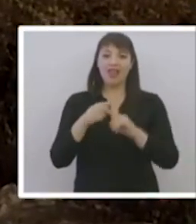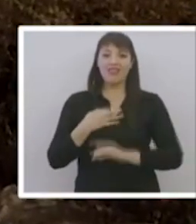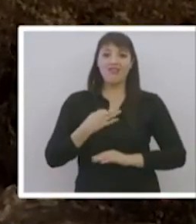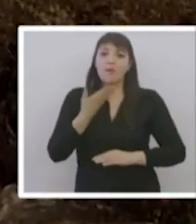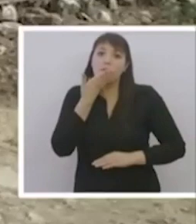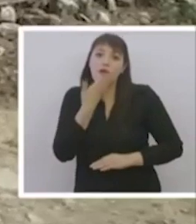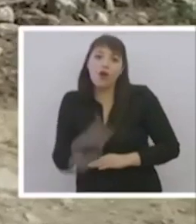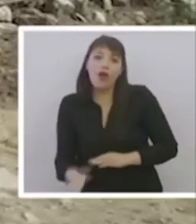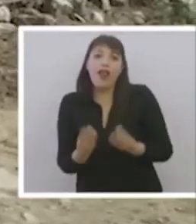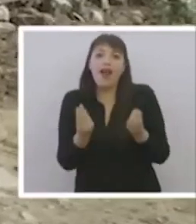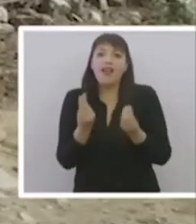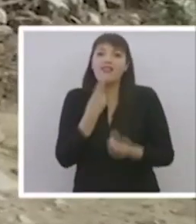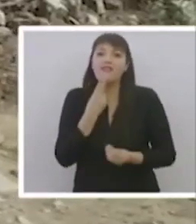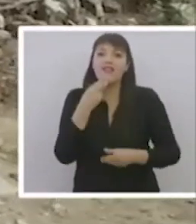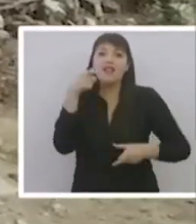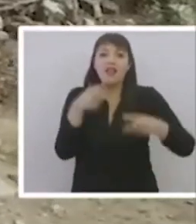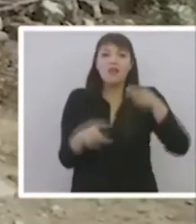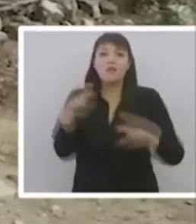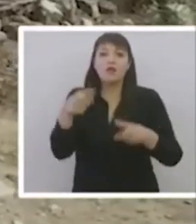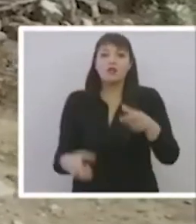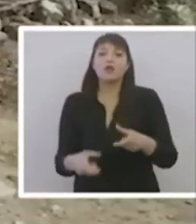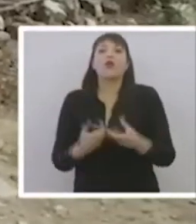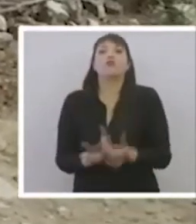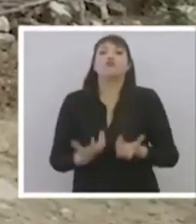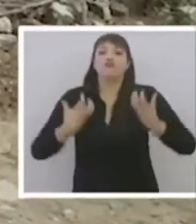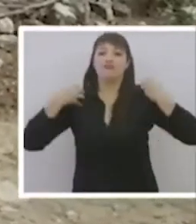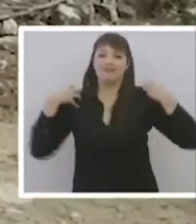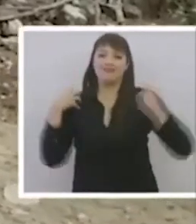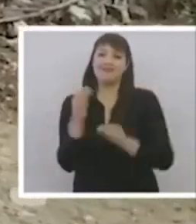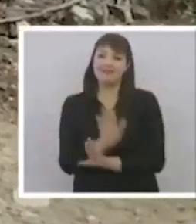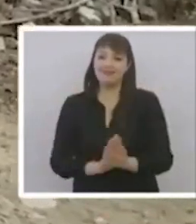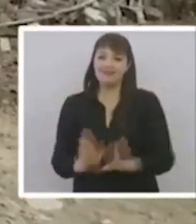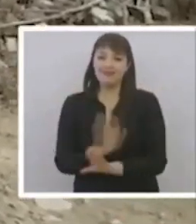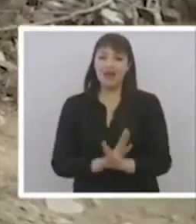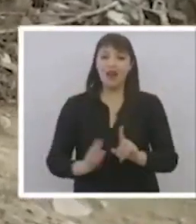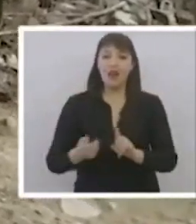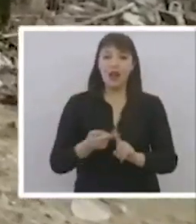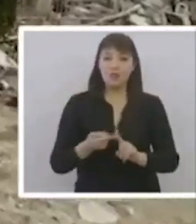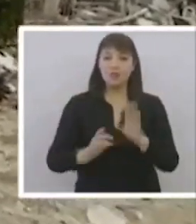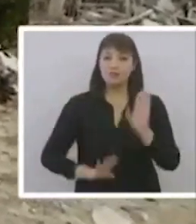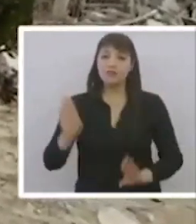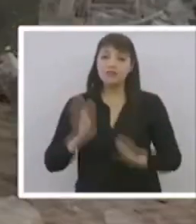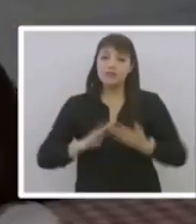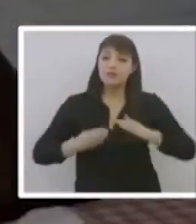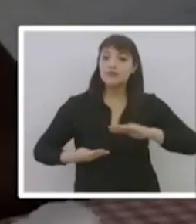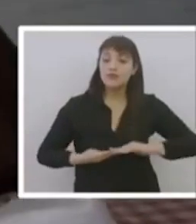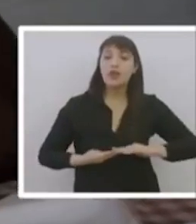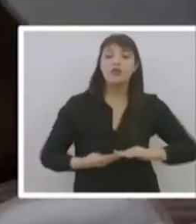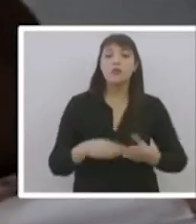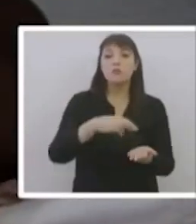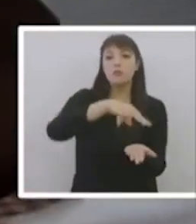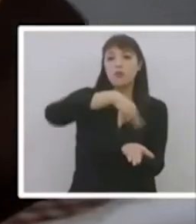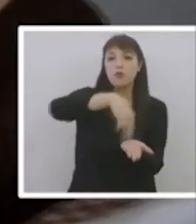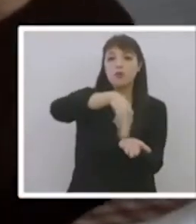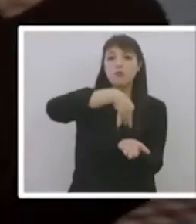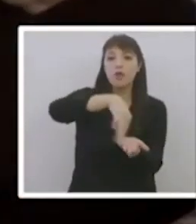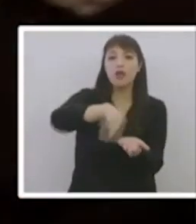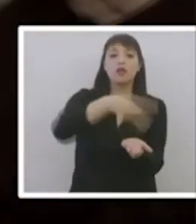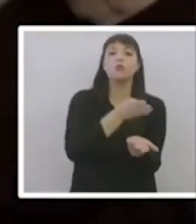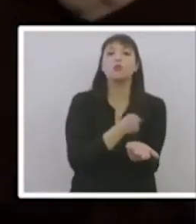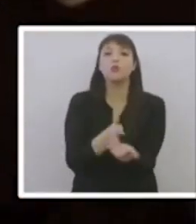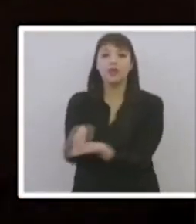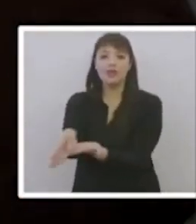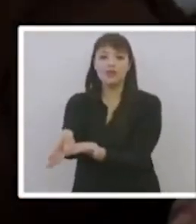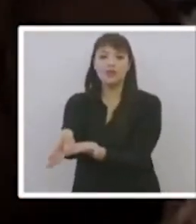contemos con nuestros centros o con estos espacios, permite que también las personas hoy en día que realizan labores de cuidado puedan